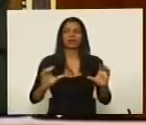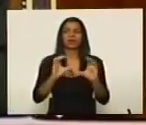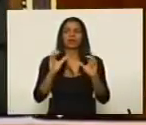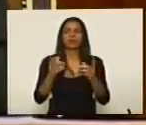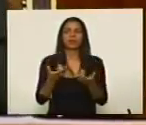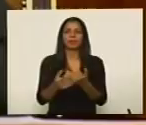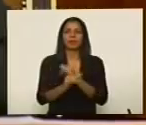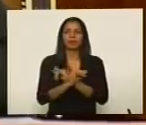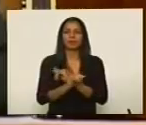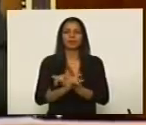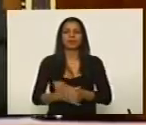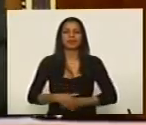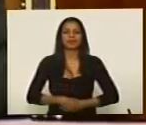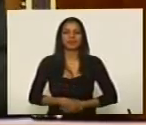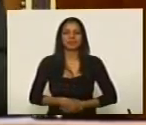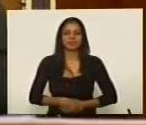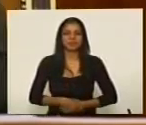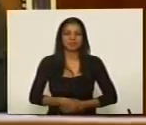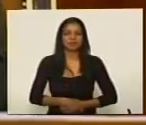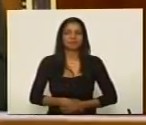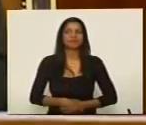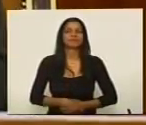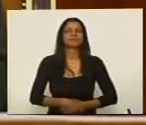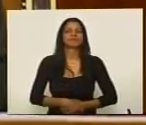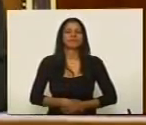para presentar y para